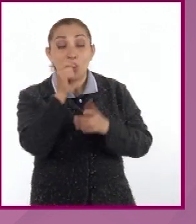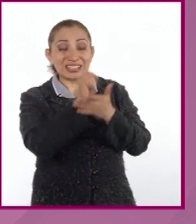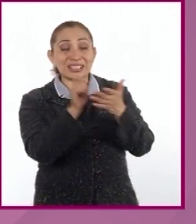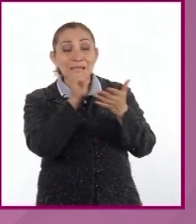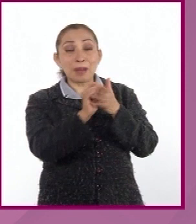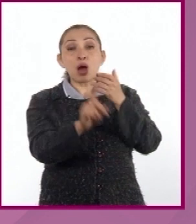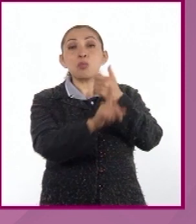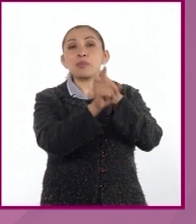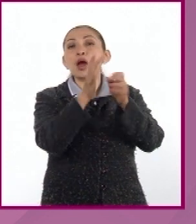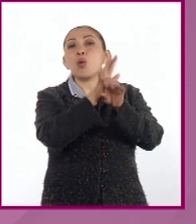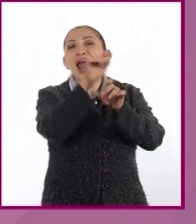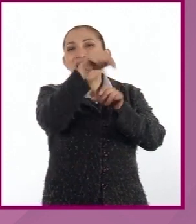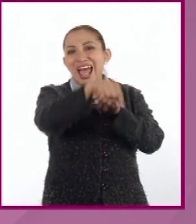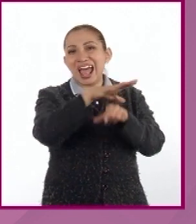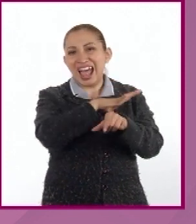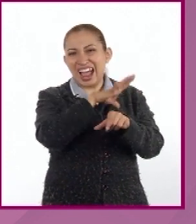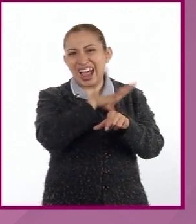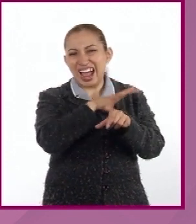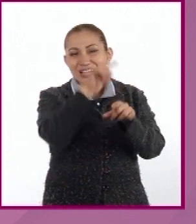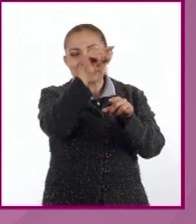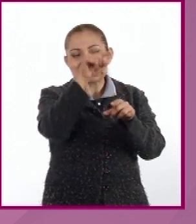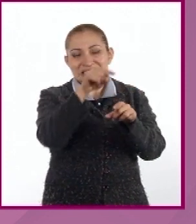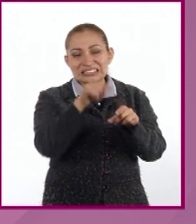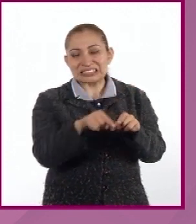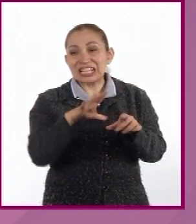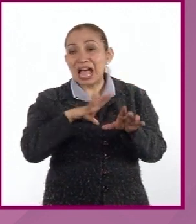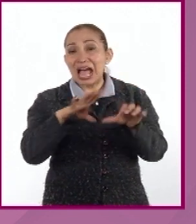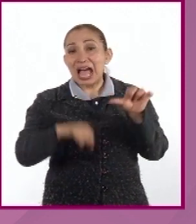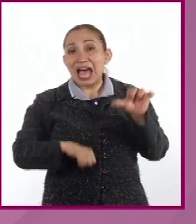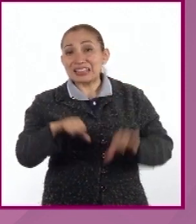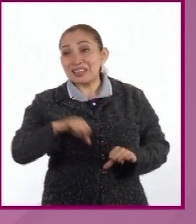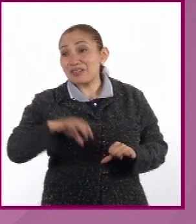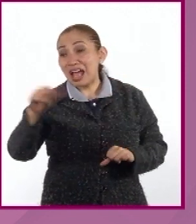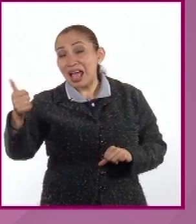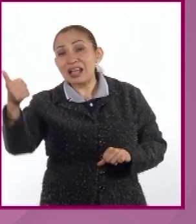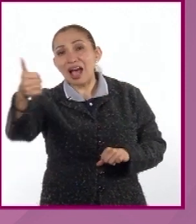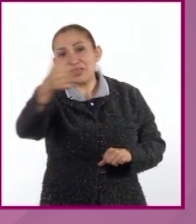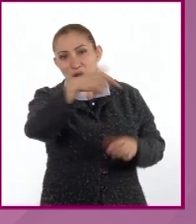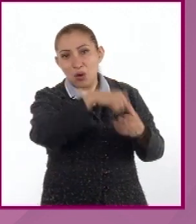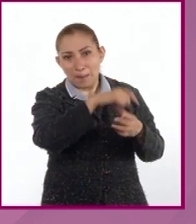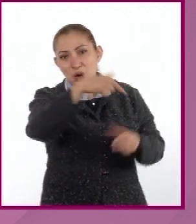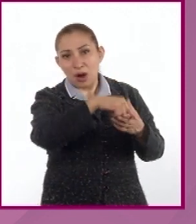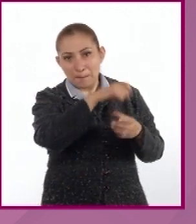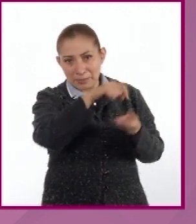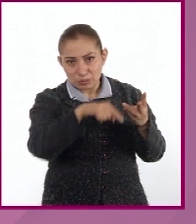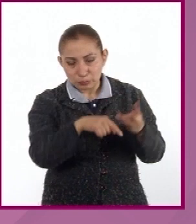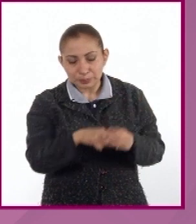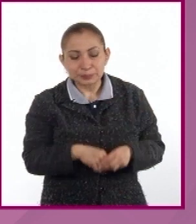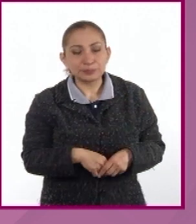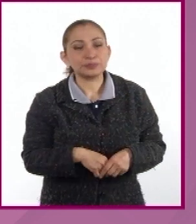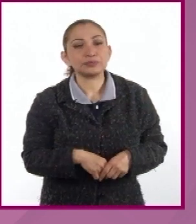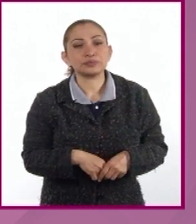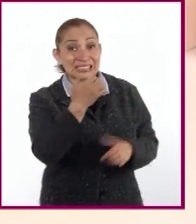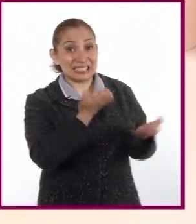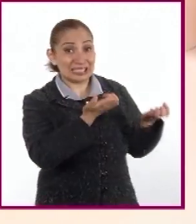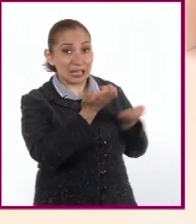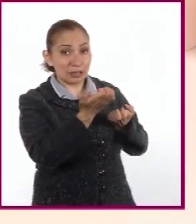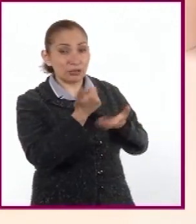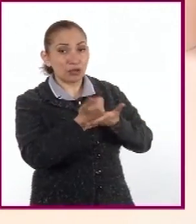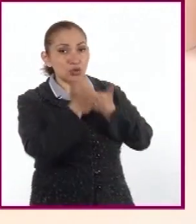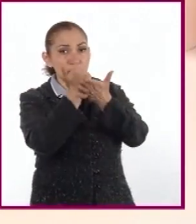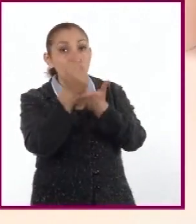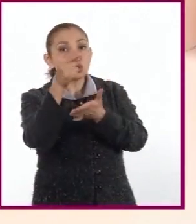las tensiones que podrían generarse por las acciones que realizan en cada uno de esos lugares. Este ejercicio les